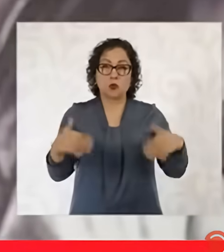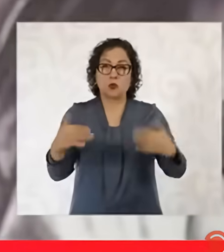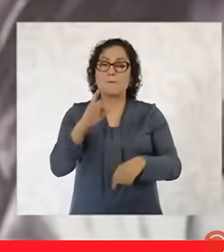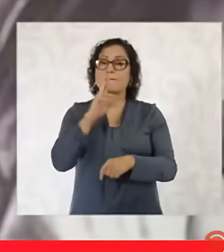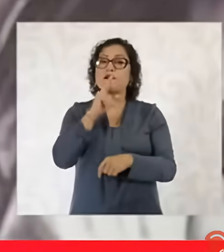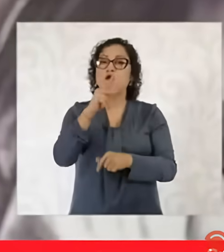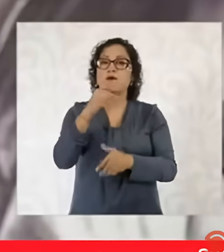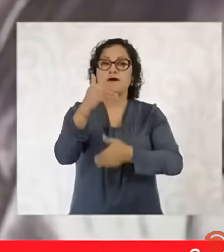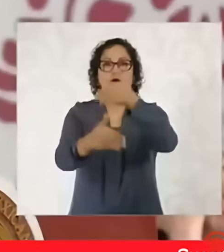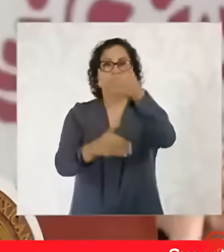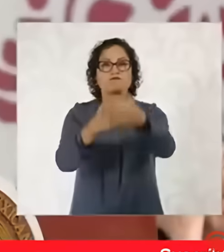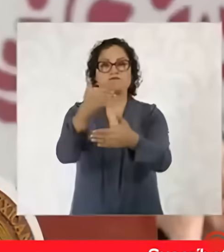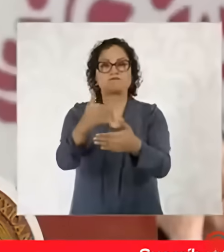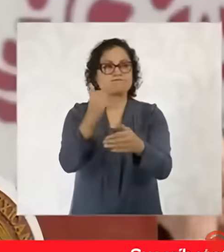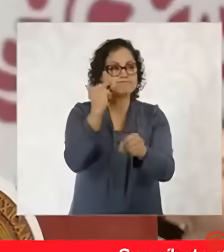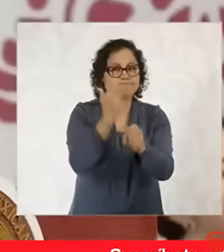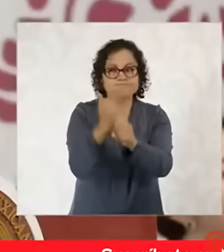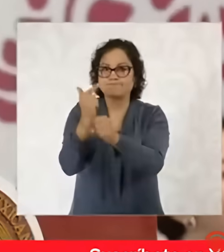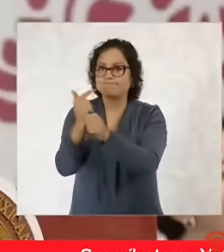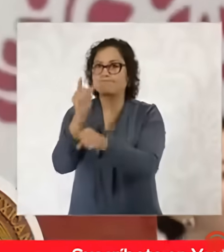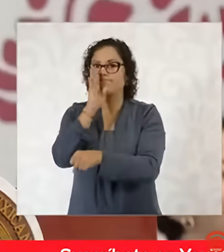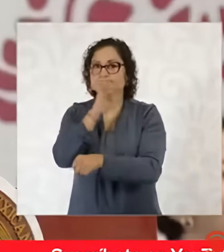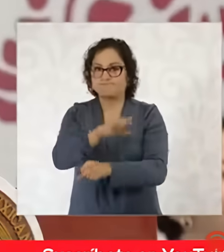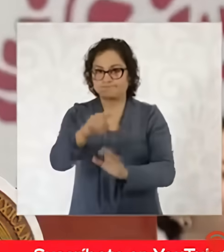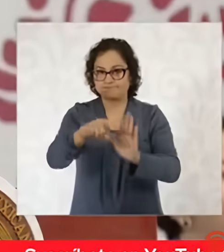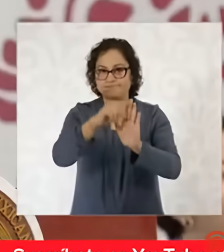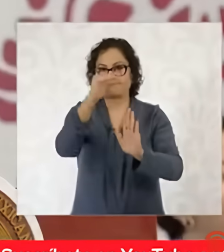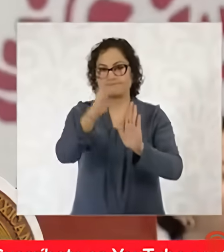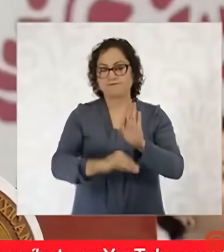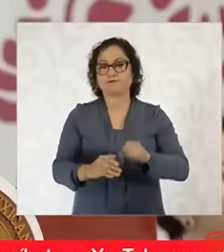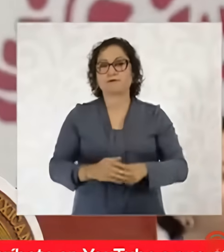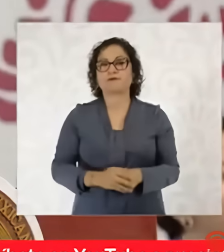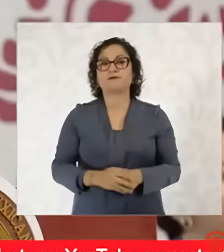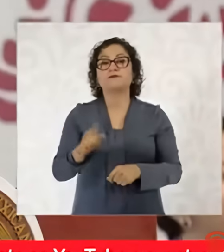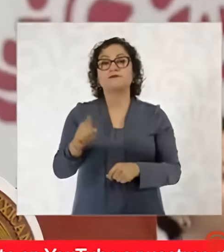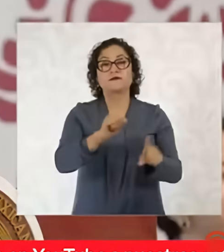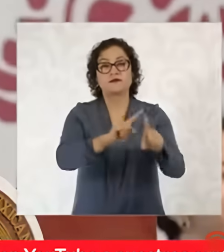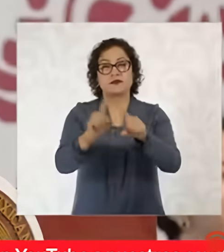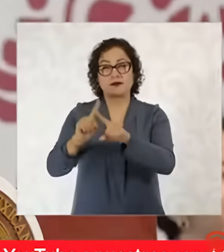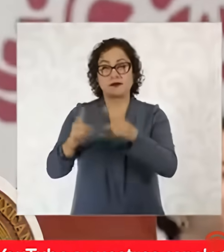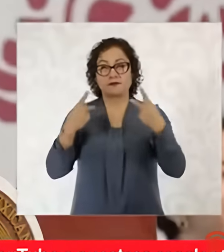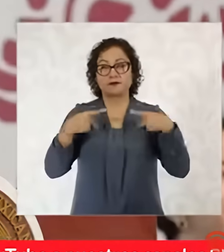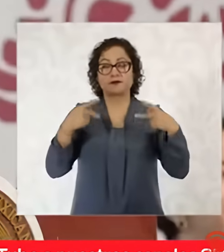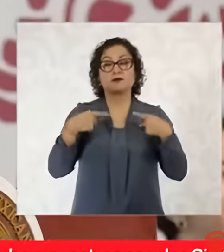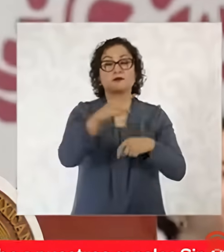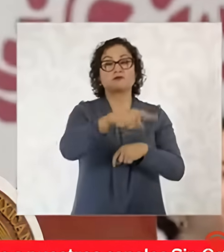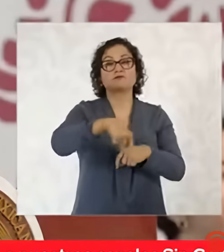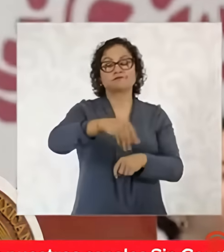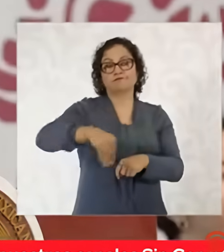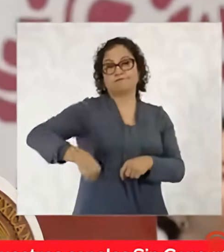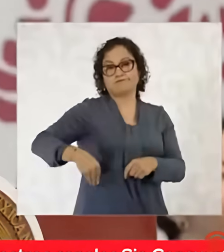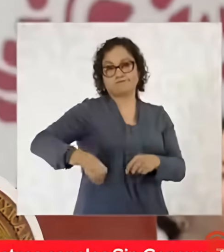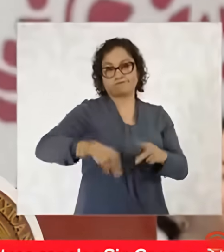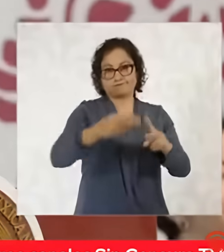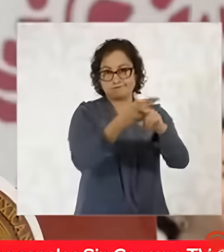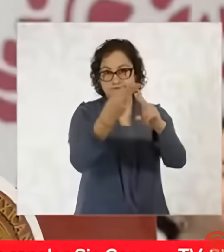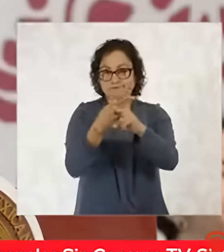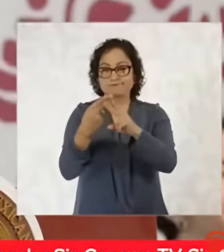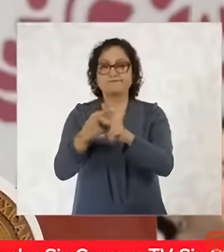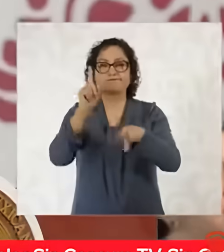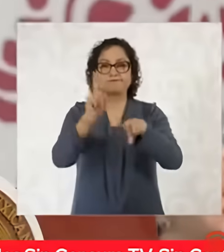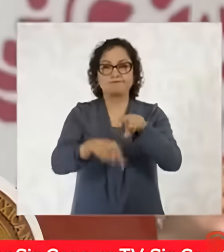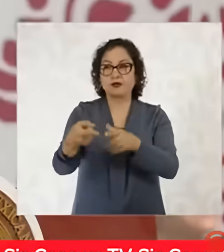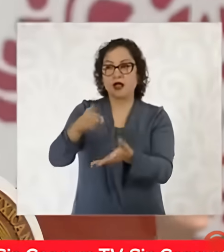a la delincuencia. Más de 29,000 personas detenidas por delitos de alto impacto, debilitando de manera directa a las